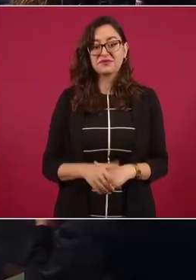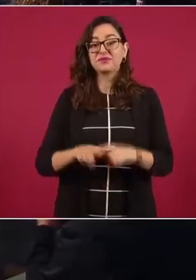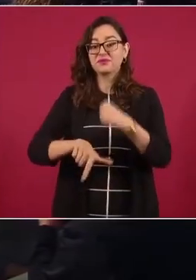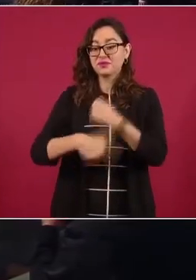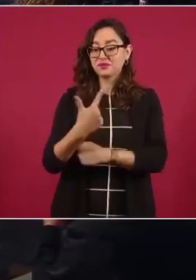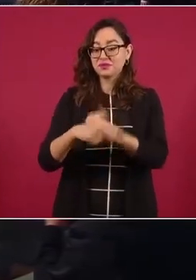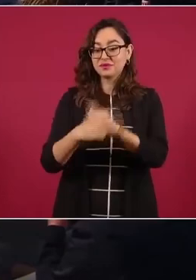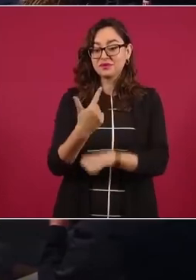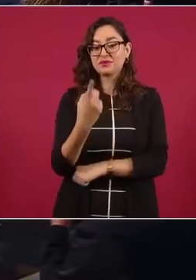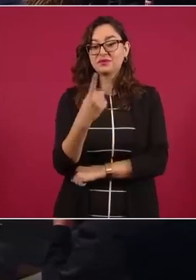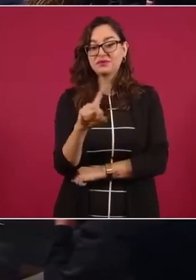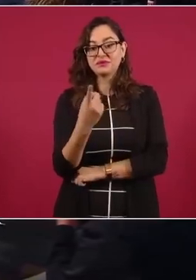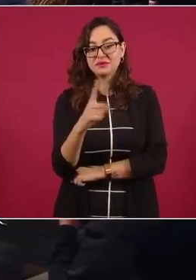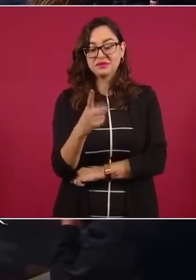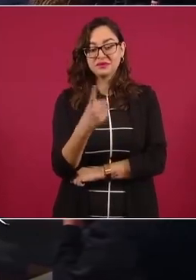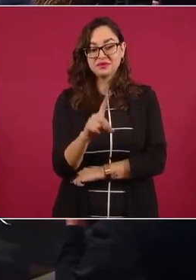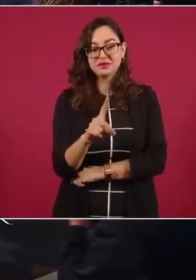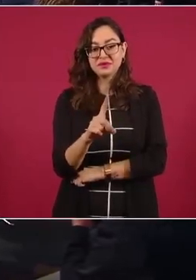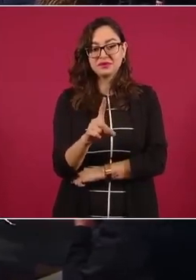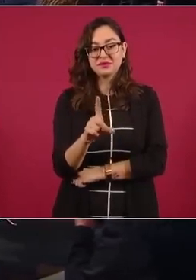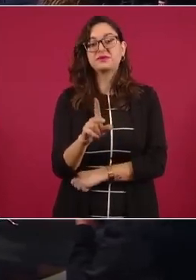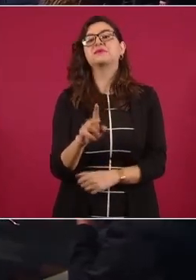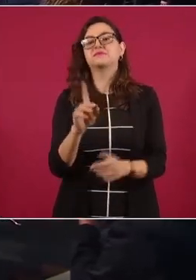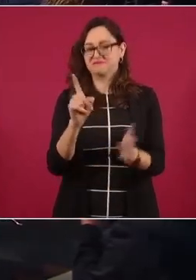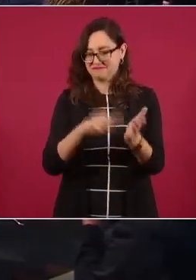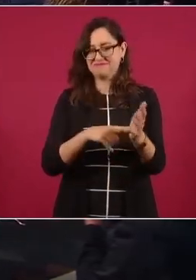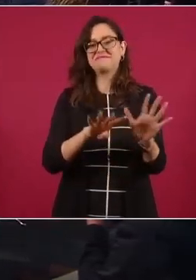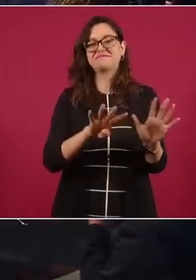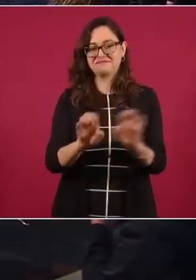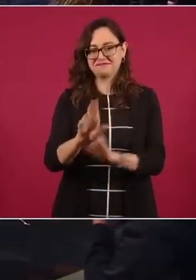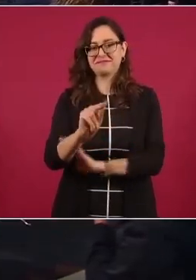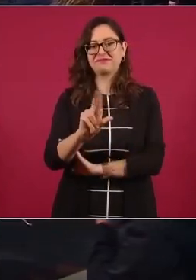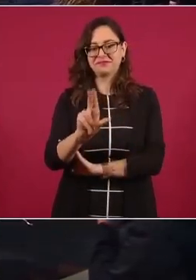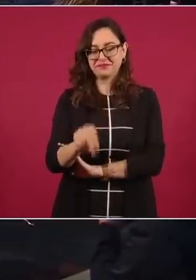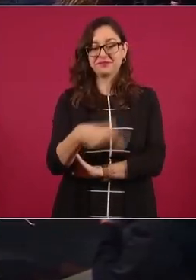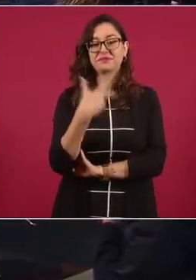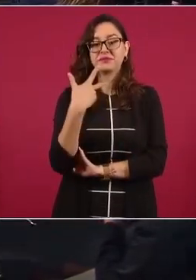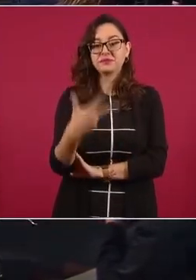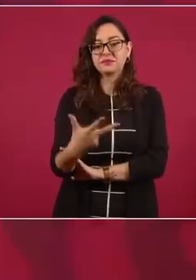12 de diciembre de, del 98,